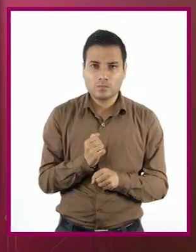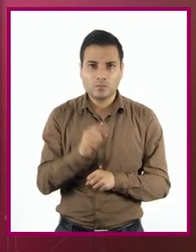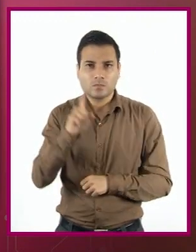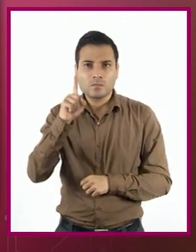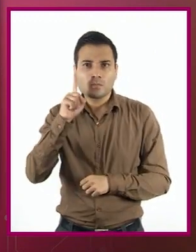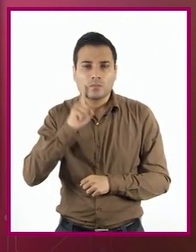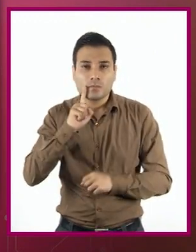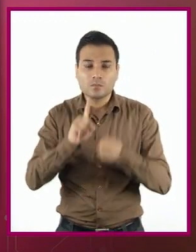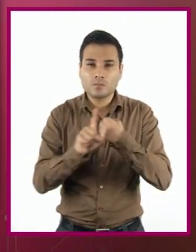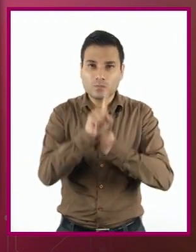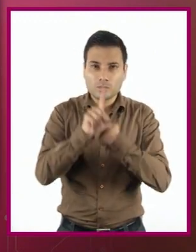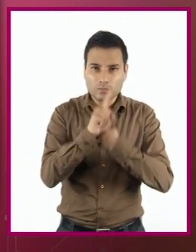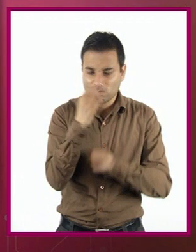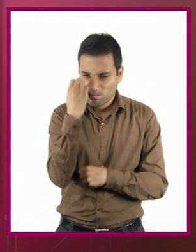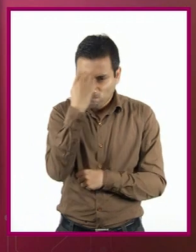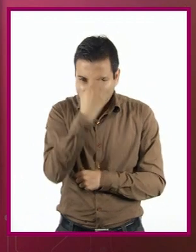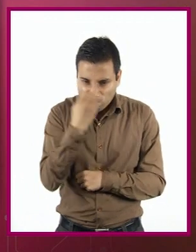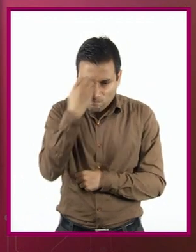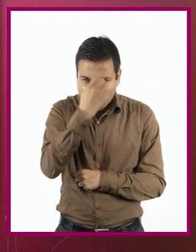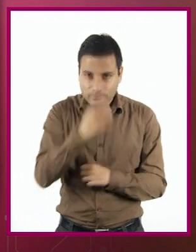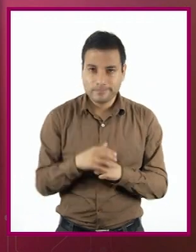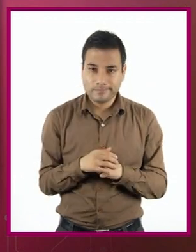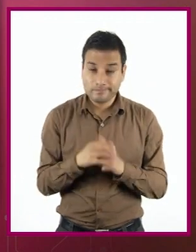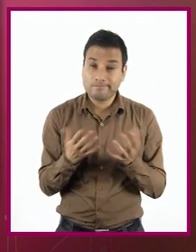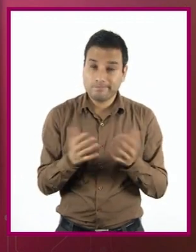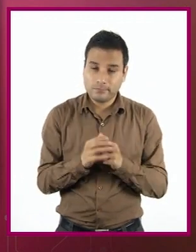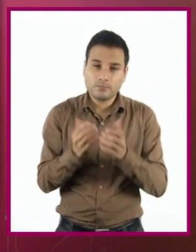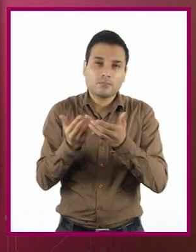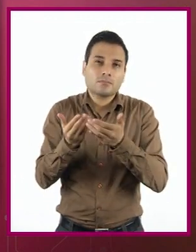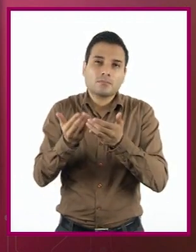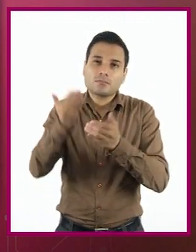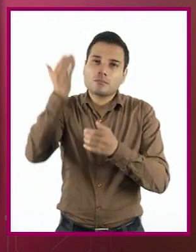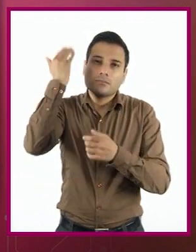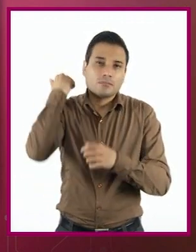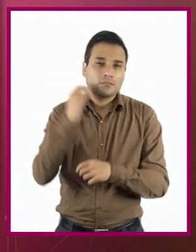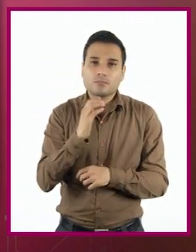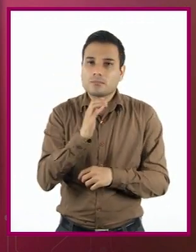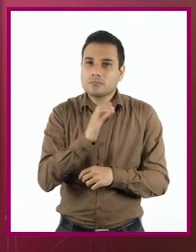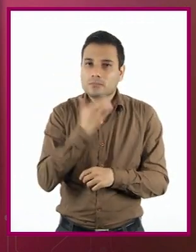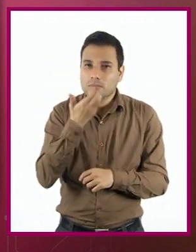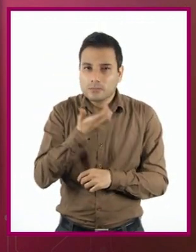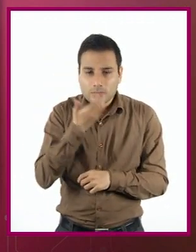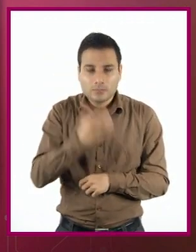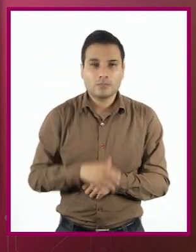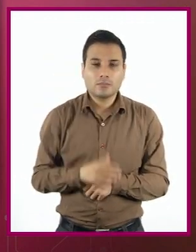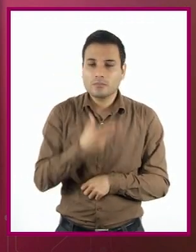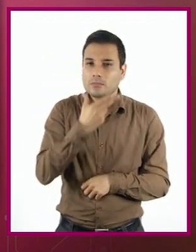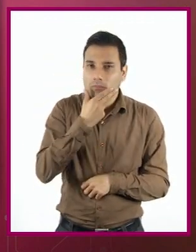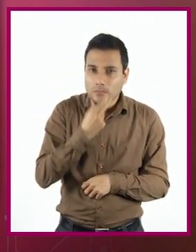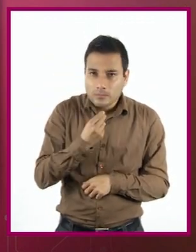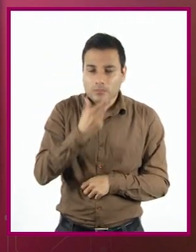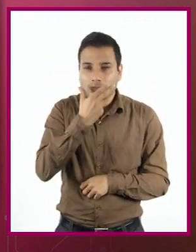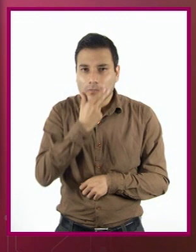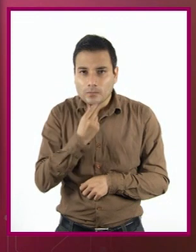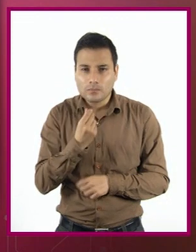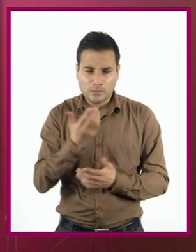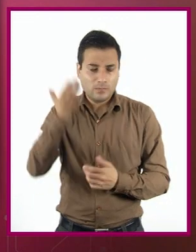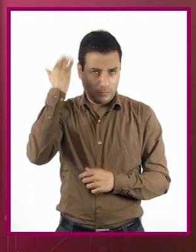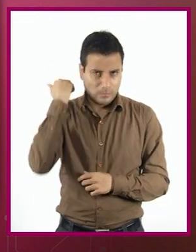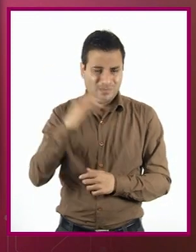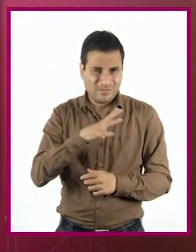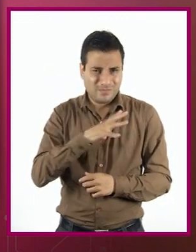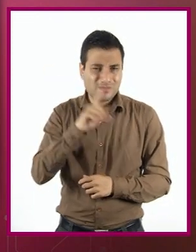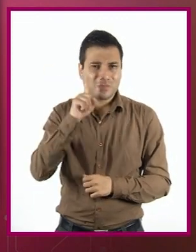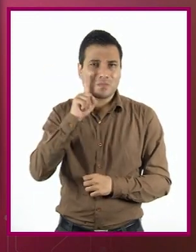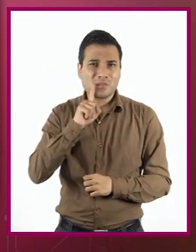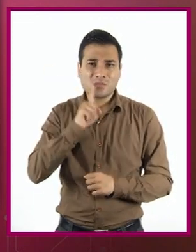a los problemas, ¿no? El asunto es que mucho tiempo ese trabajo que hacían las mujeres pues no era muy visible, ¿no? Hay muchas mujeres que han